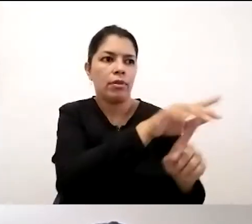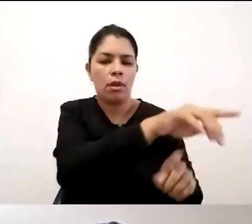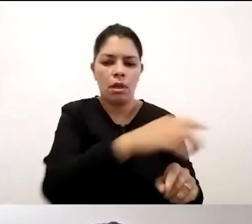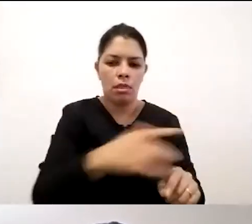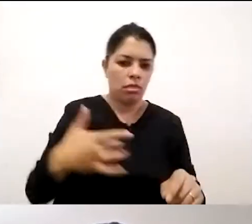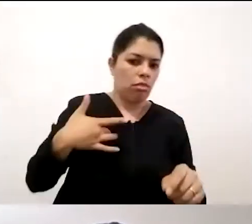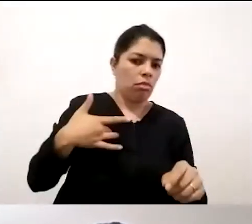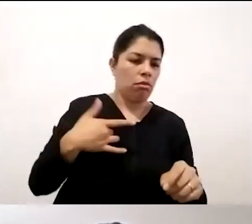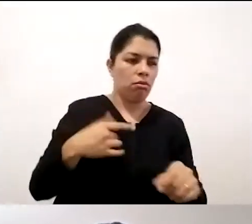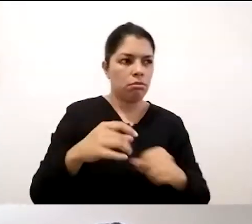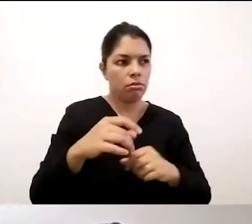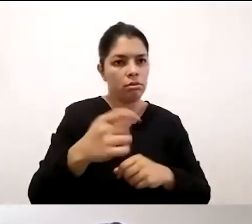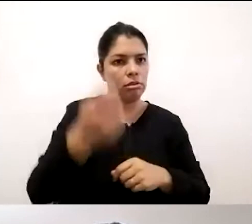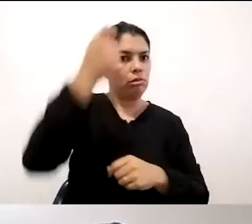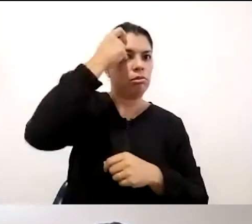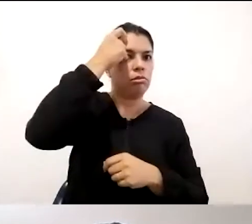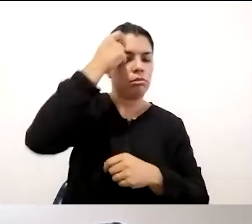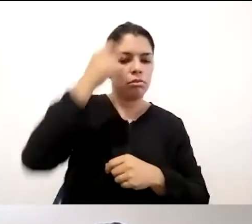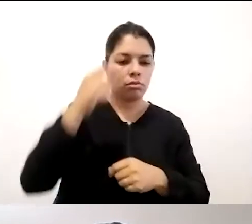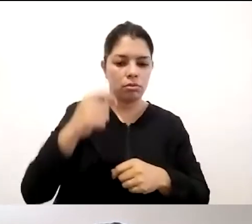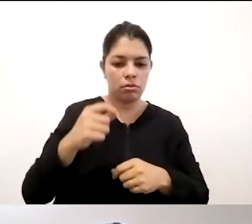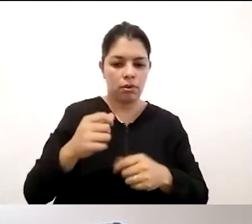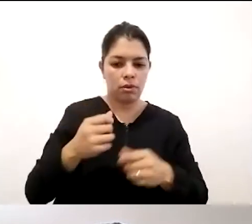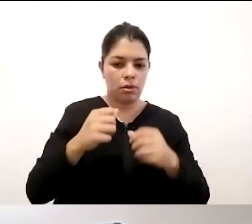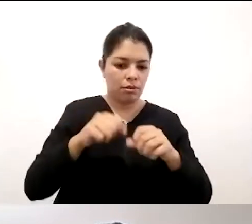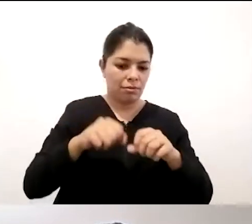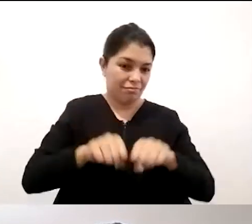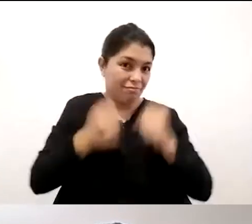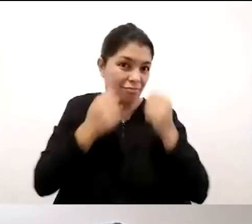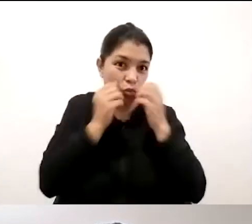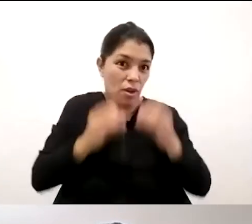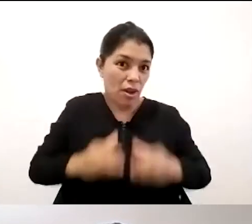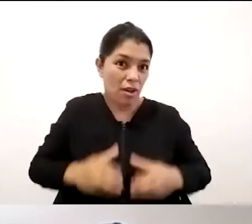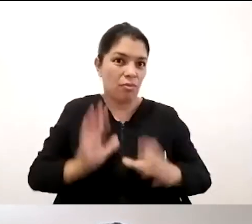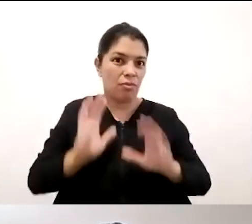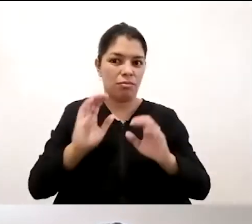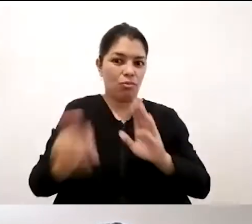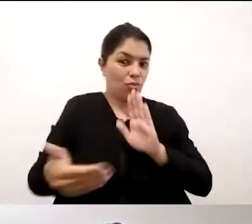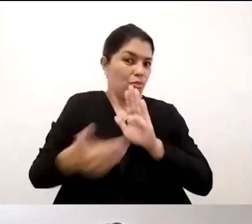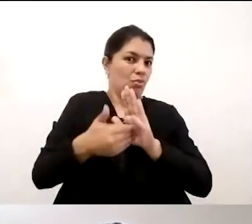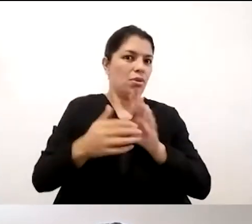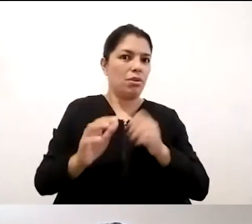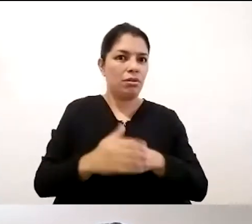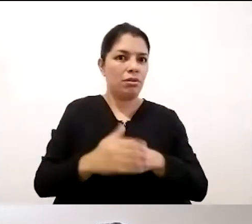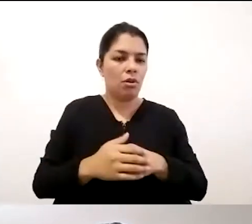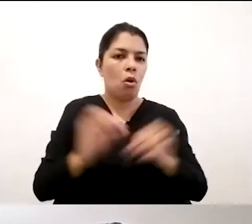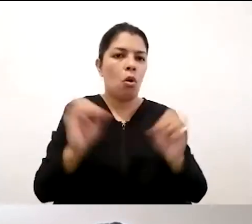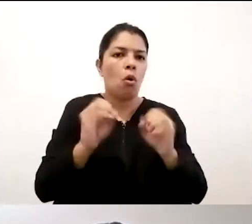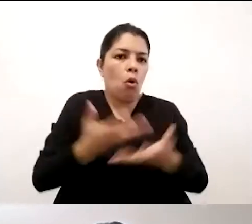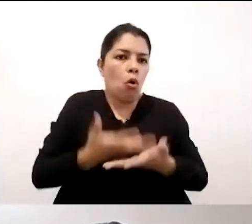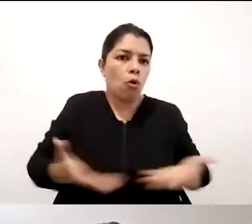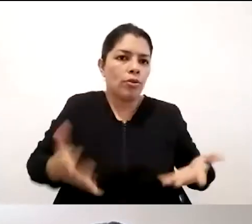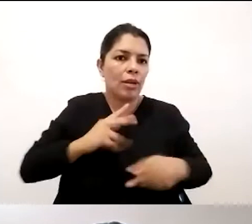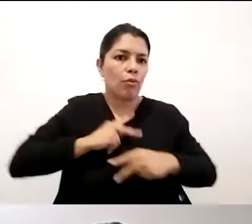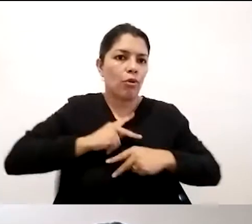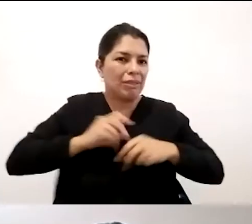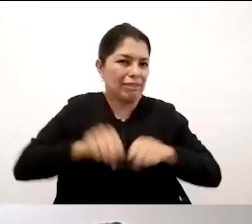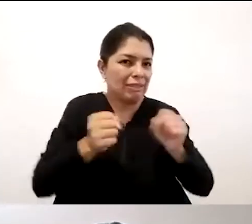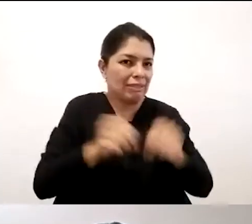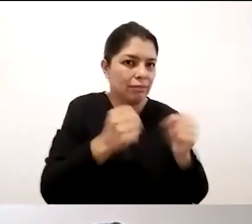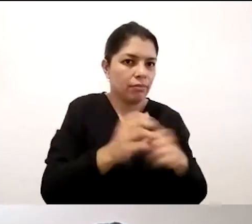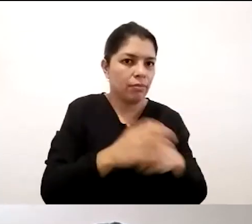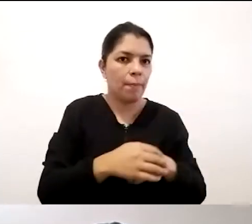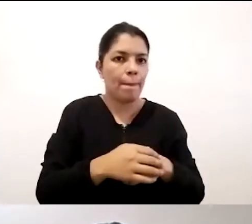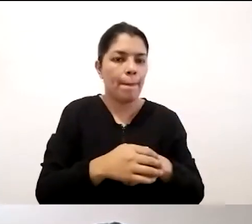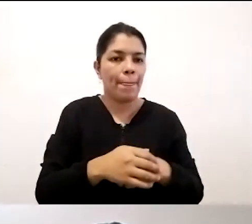sexual, moral, patrimonial o económico. Cuando nosotros damos esta definición de violencia basada en género, pues es inevitable